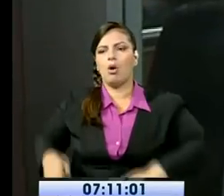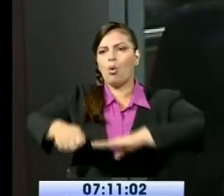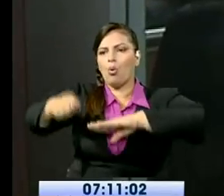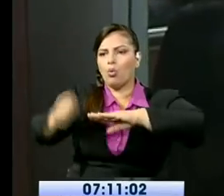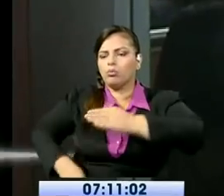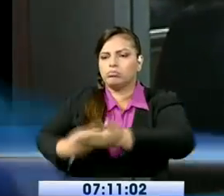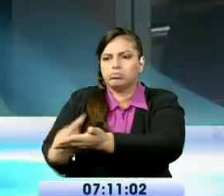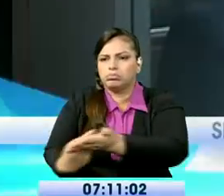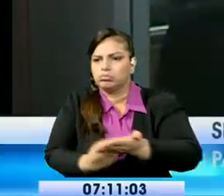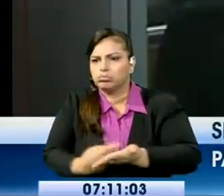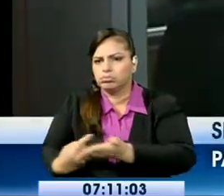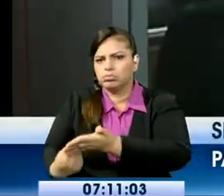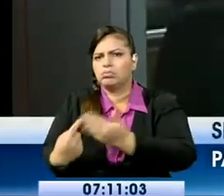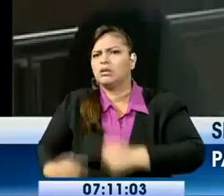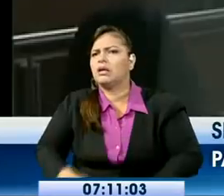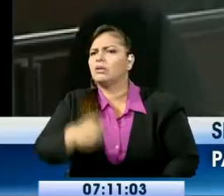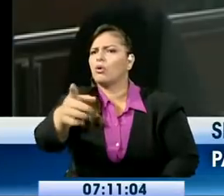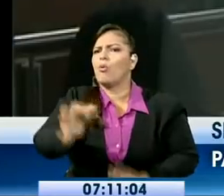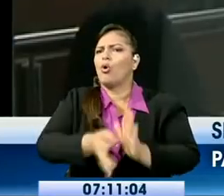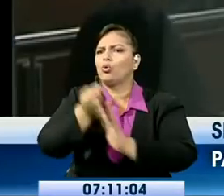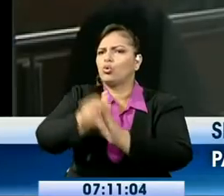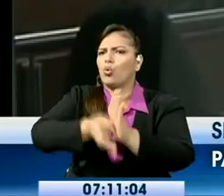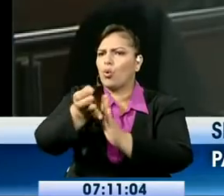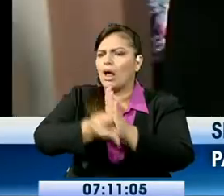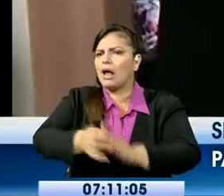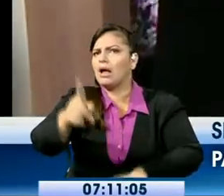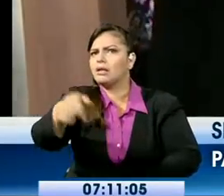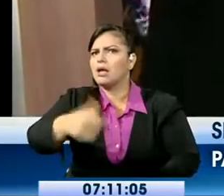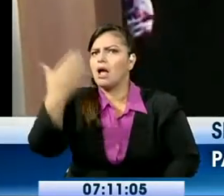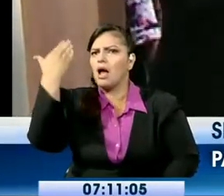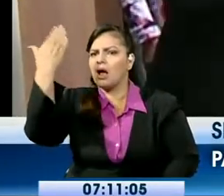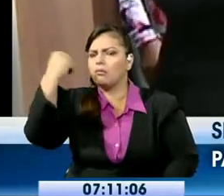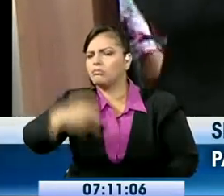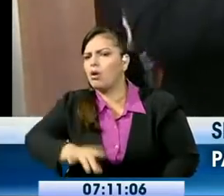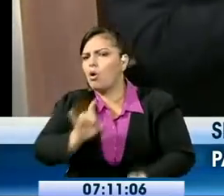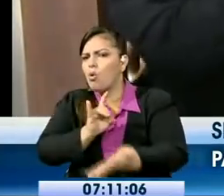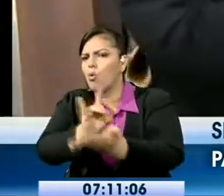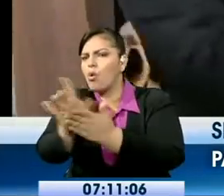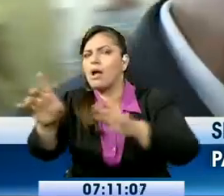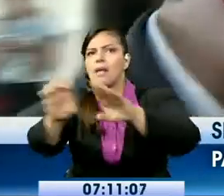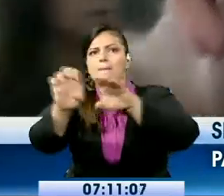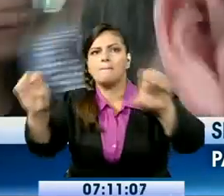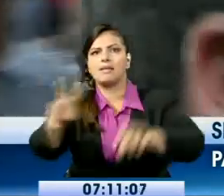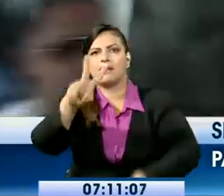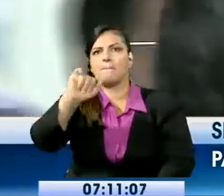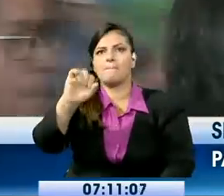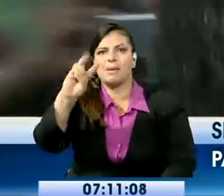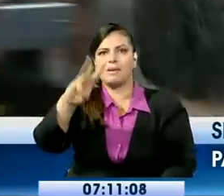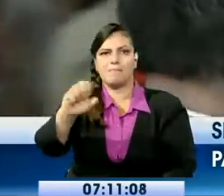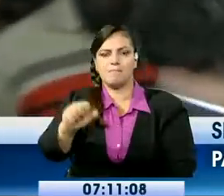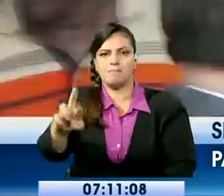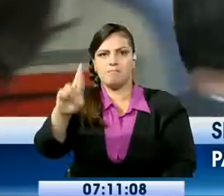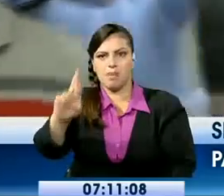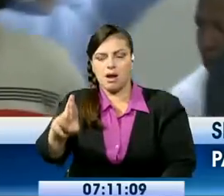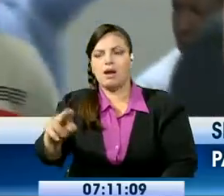A la audiencia acudieron ambas partes involucradas. El abogado de la empresa Vimare, también representantes de la ATM y el